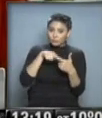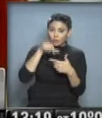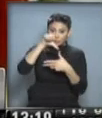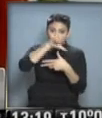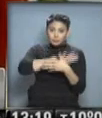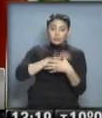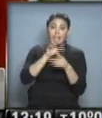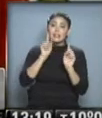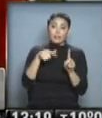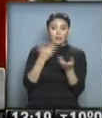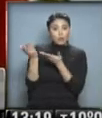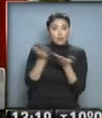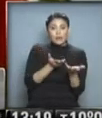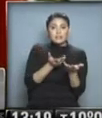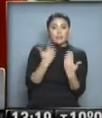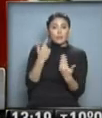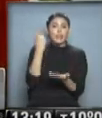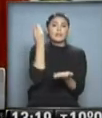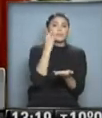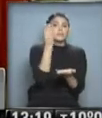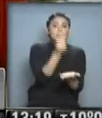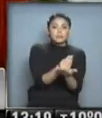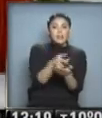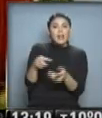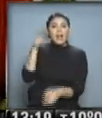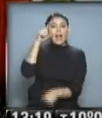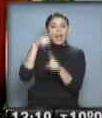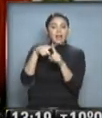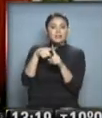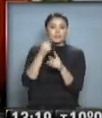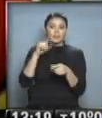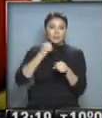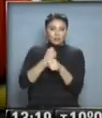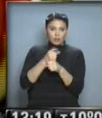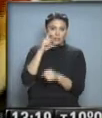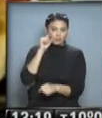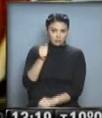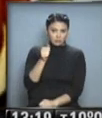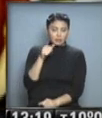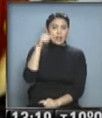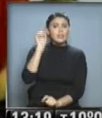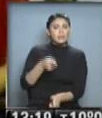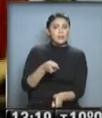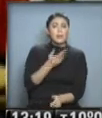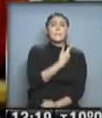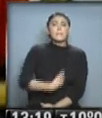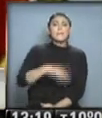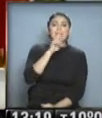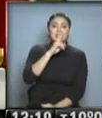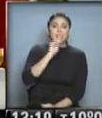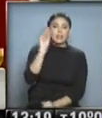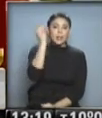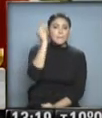región, que también le ofrecieron asilo al ex agente Edward Snowden. Hubo, por supuesto, reclamos de parte de la presidenta de